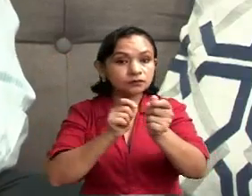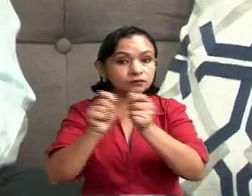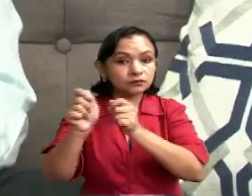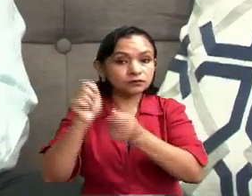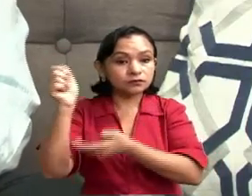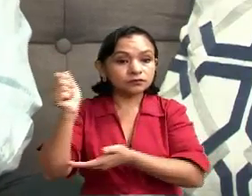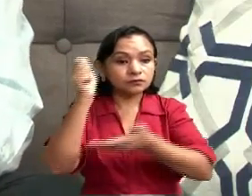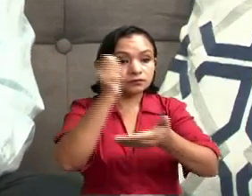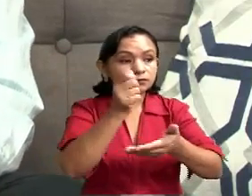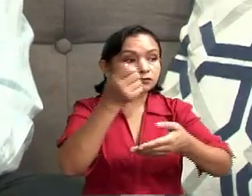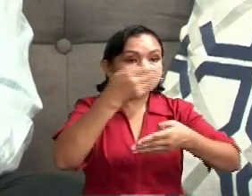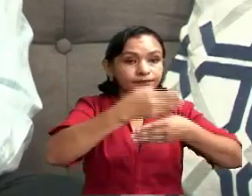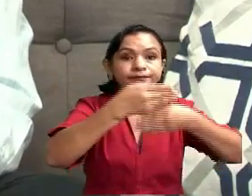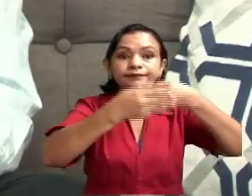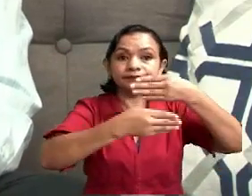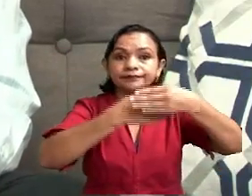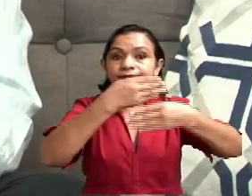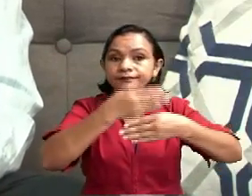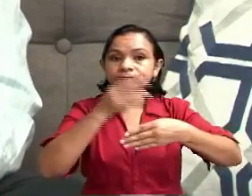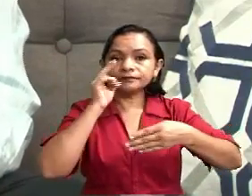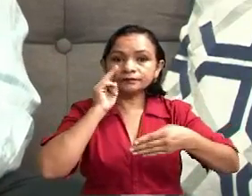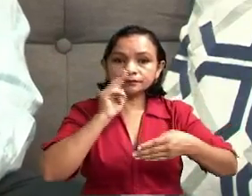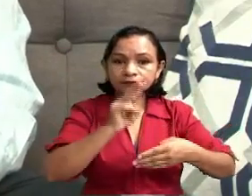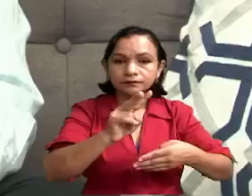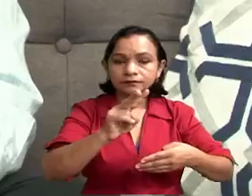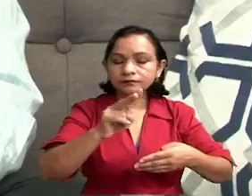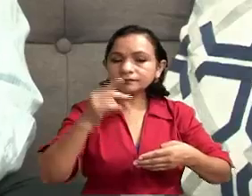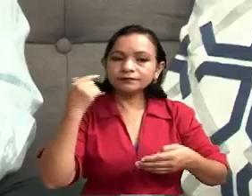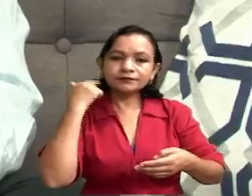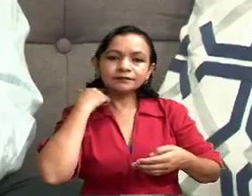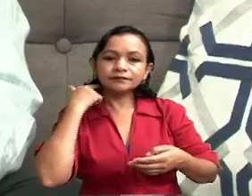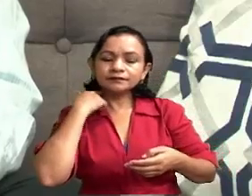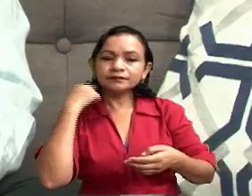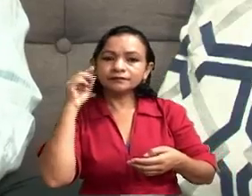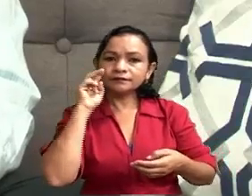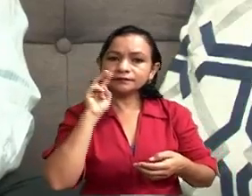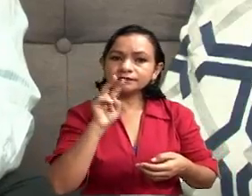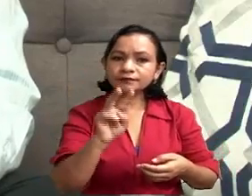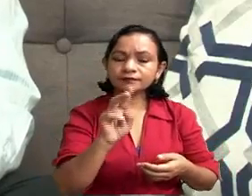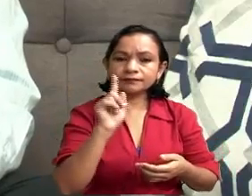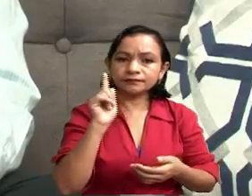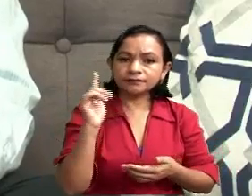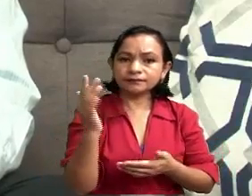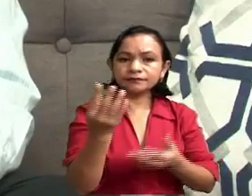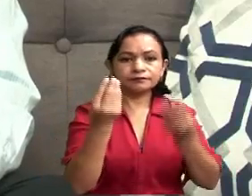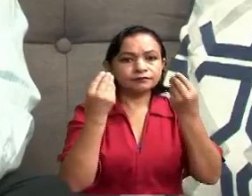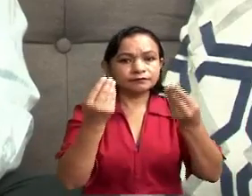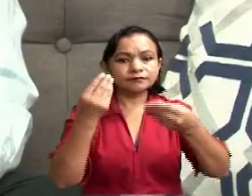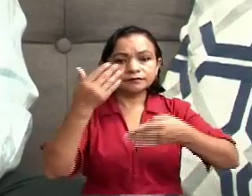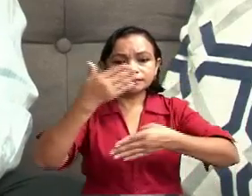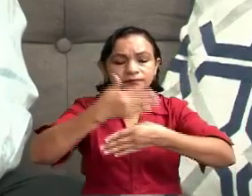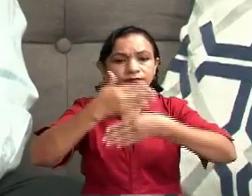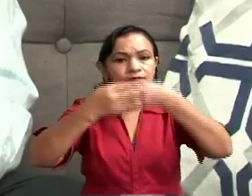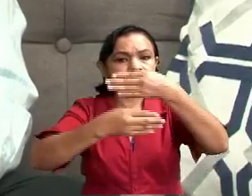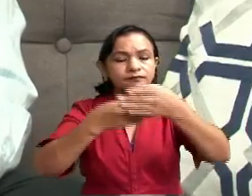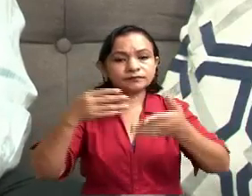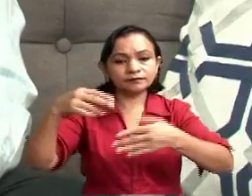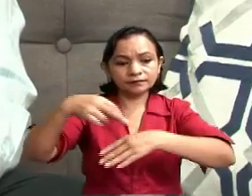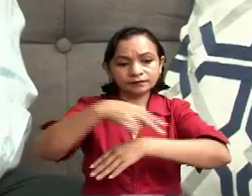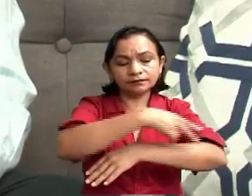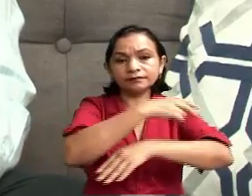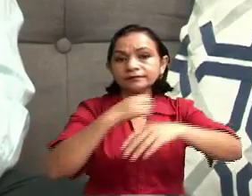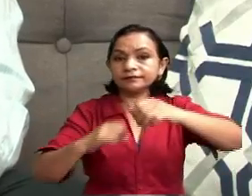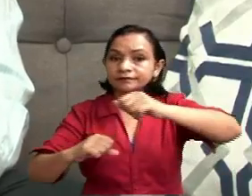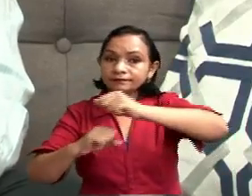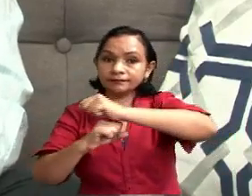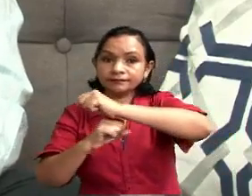infraestructura. Nosotros lo vemos día a día en todo el territorio nacional, toda la cantidad de obras, de caminos, de